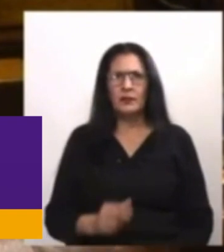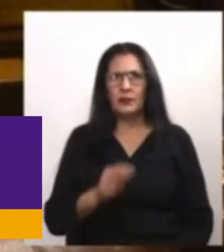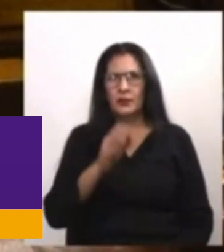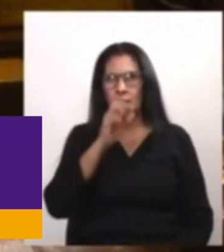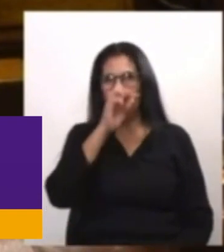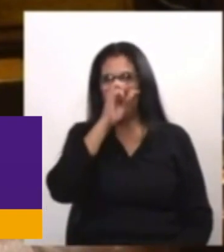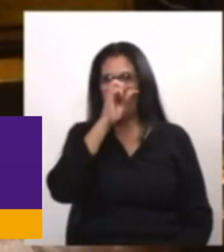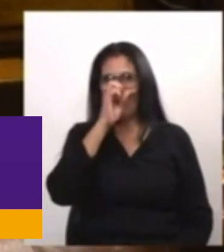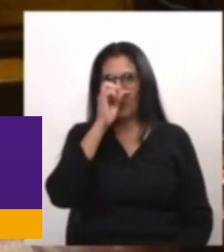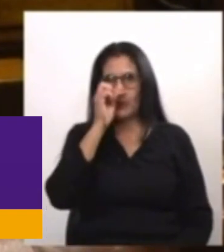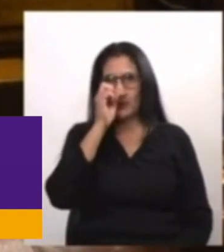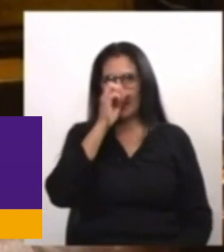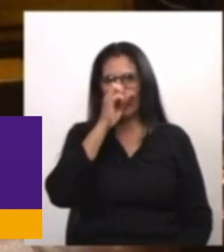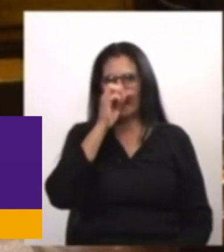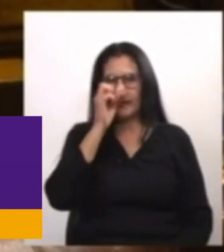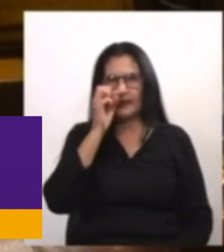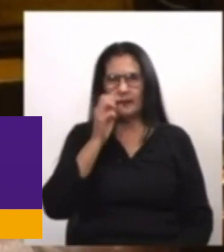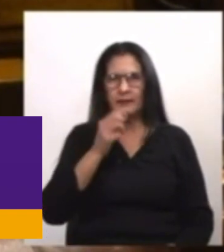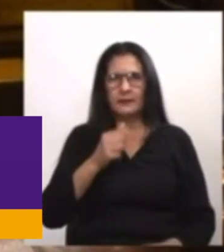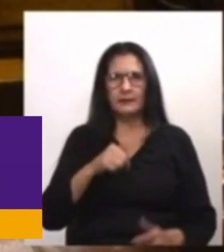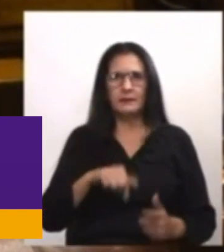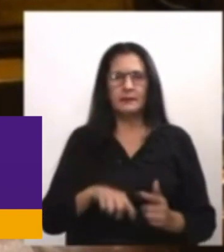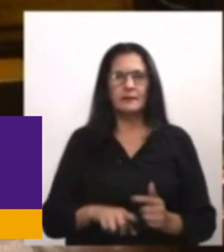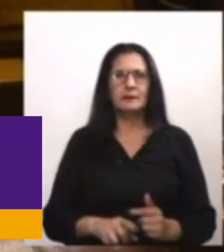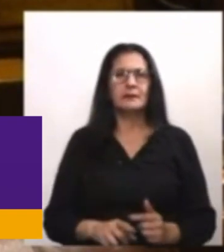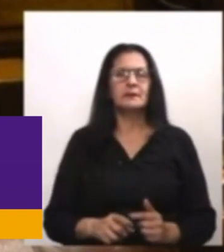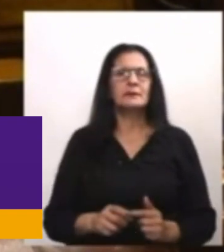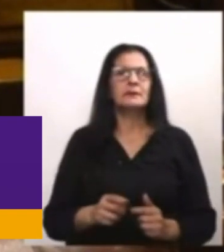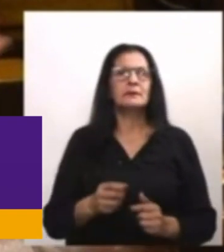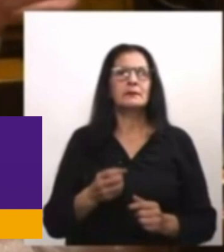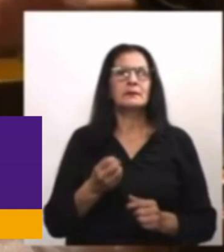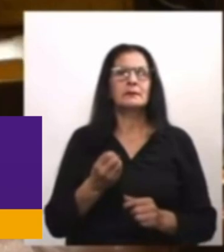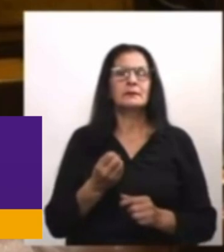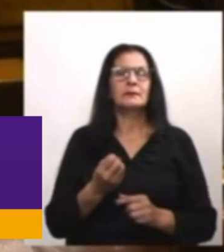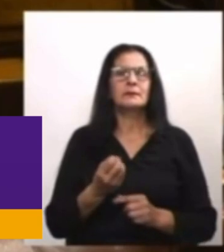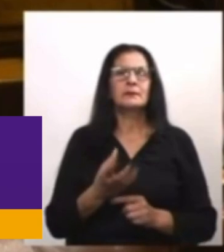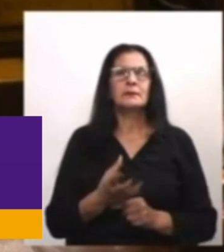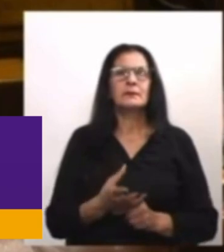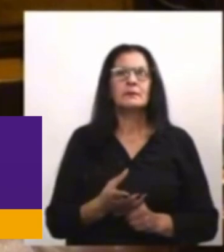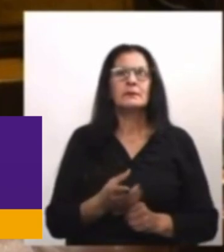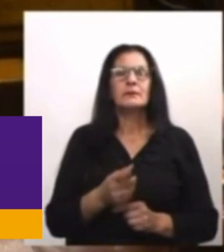Política, estuvimos analizando y estamos ahora a la espera de otras instancias